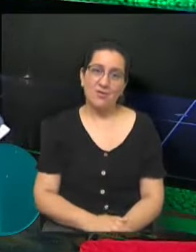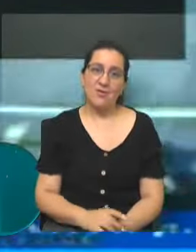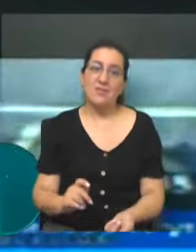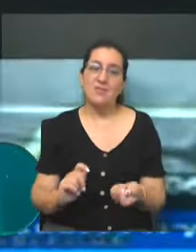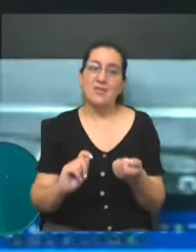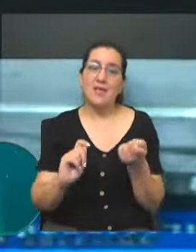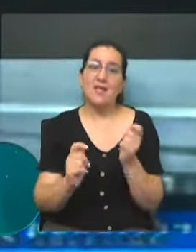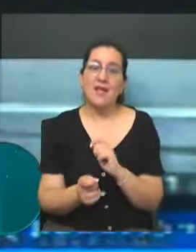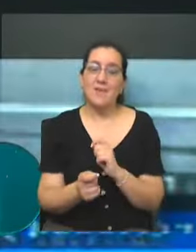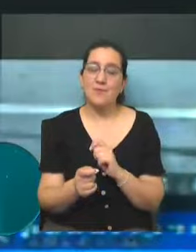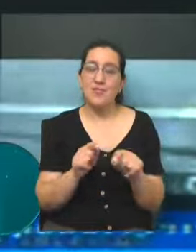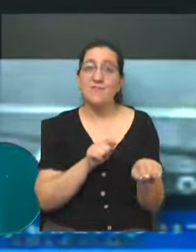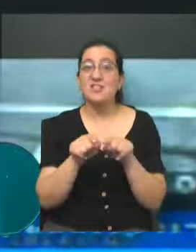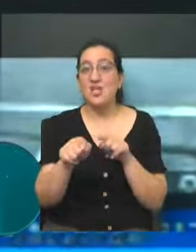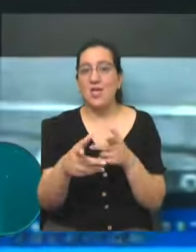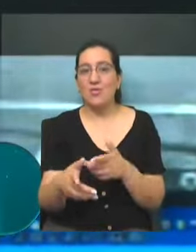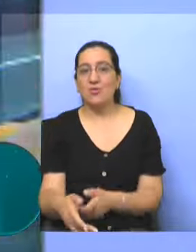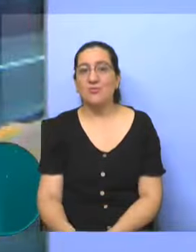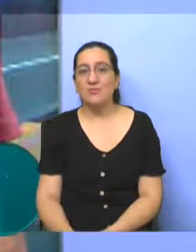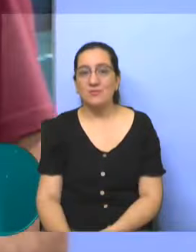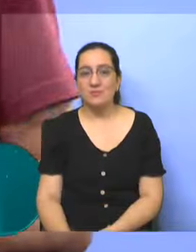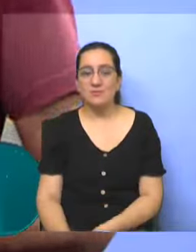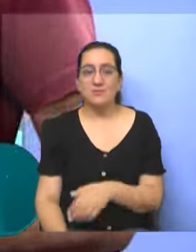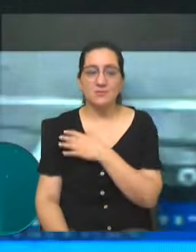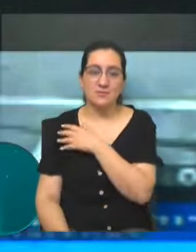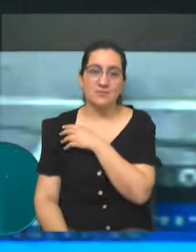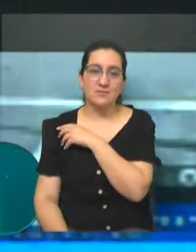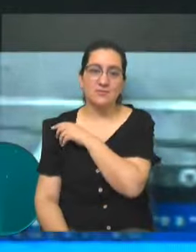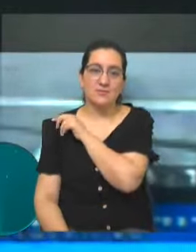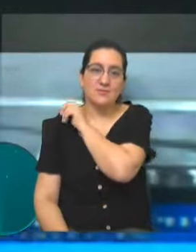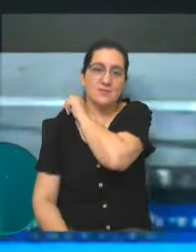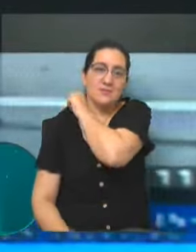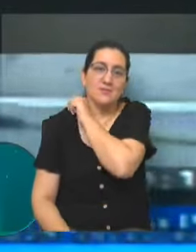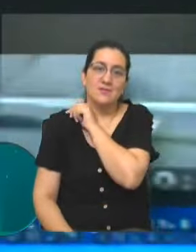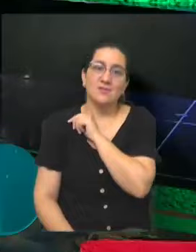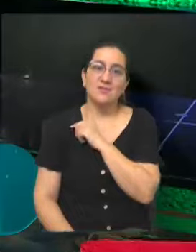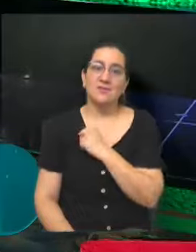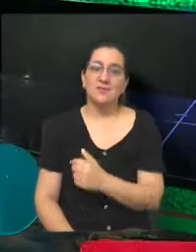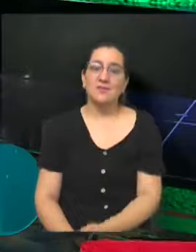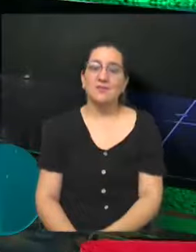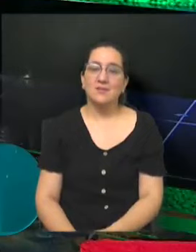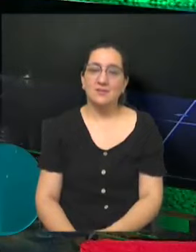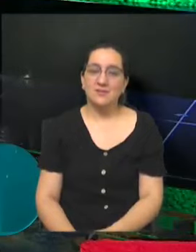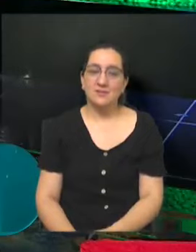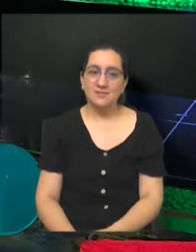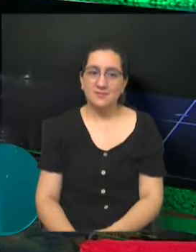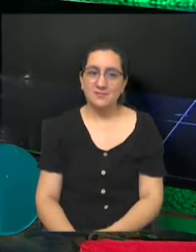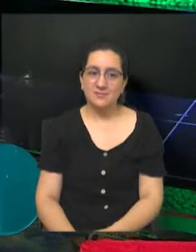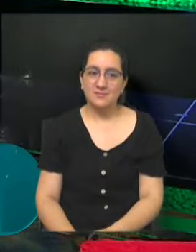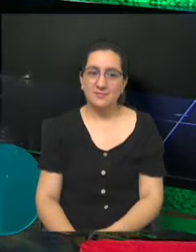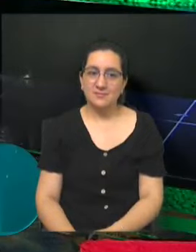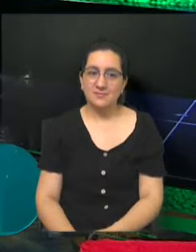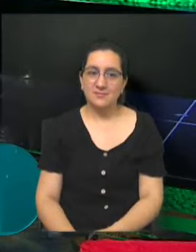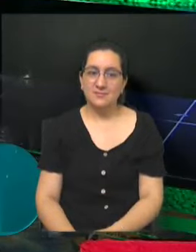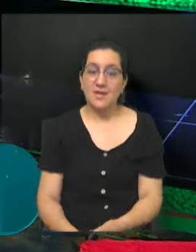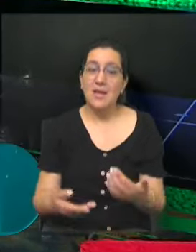que dice que a uno se le van perdiendo. No, bueno, no me hago la pendeja, te acabo de decir que tengo 32. No hace tanto tiempo que se cambió eso. Y